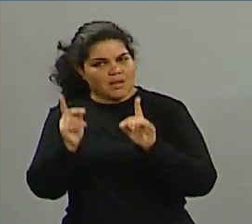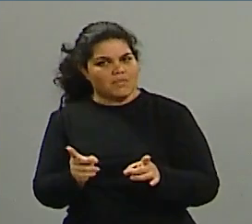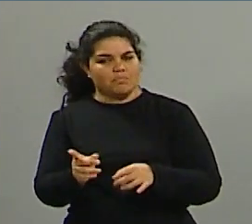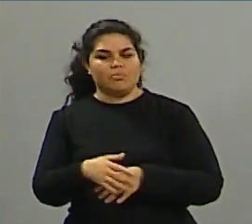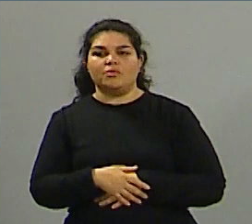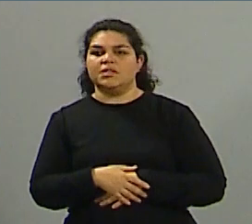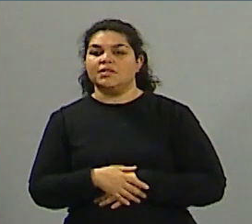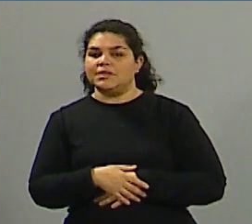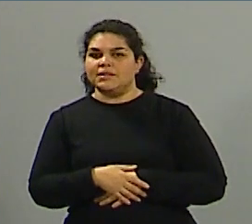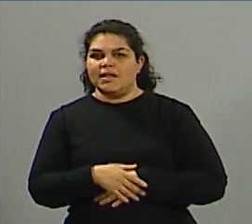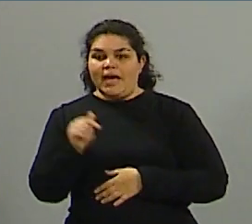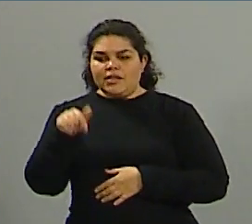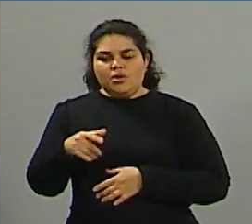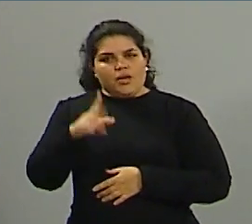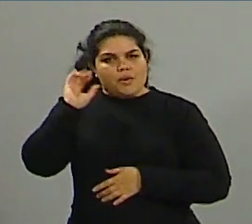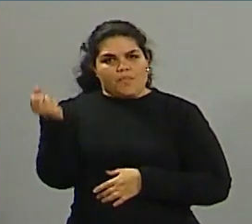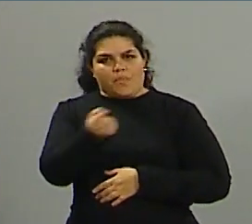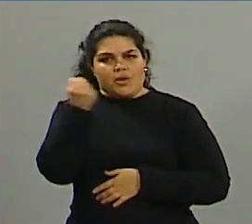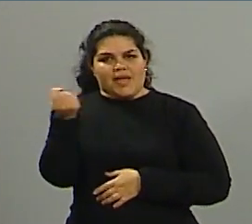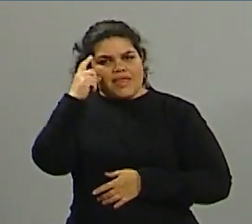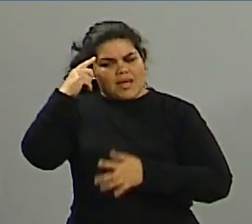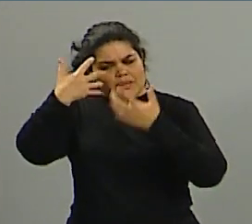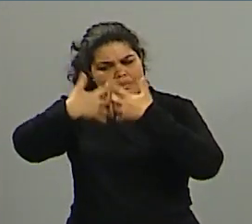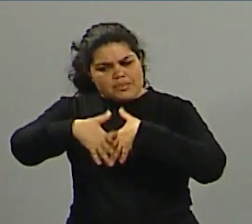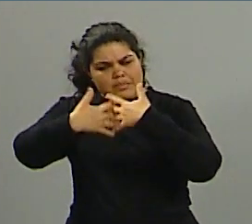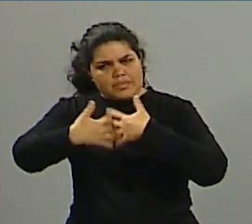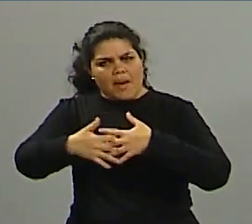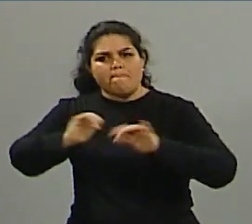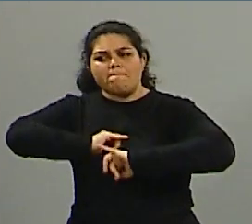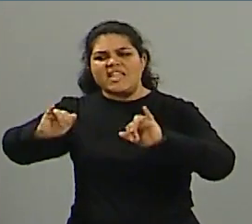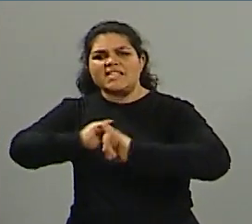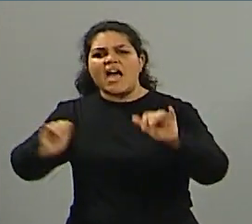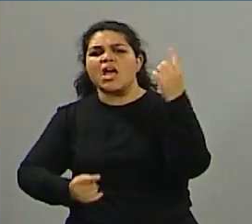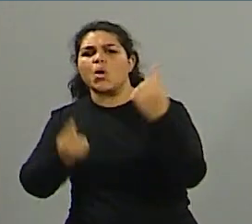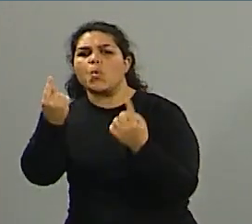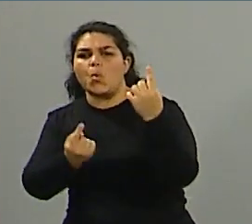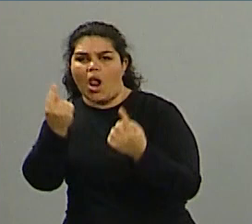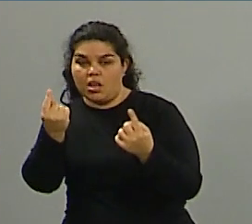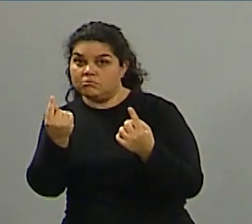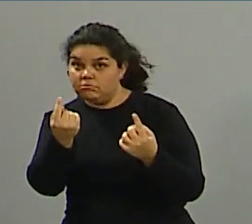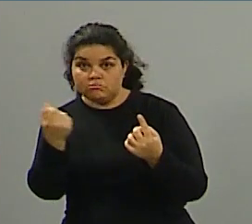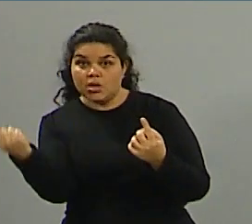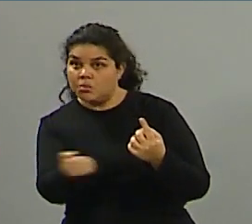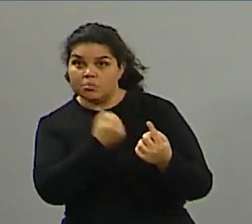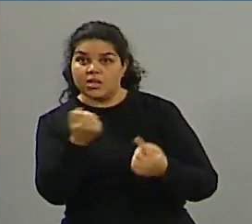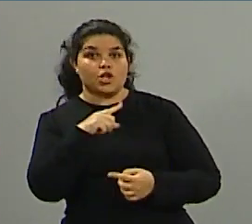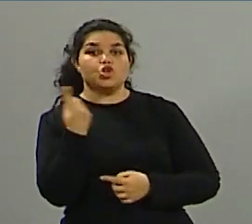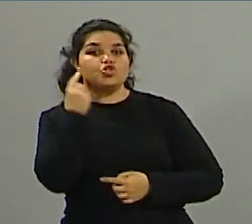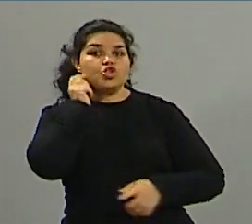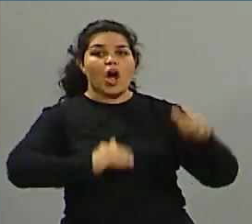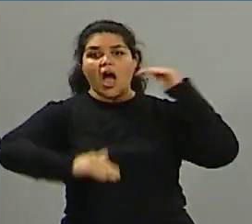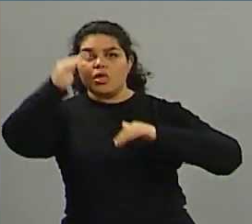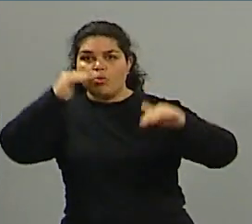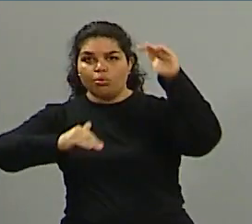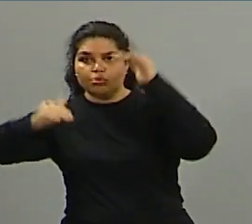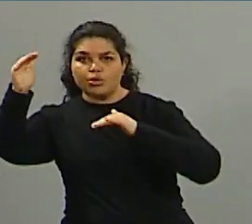con adolescentes, y la verdad que yo me encanta escucharlos, creo que tenemos que escuchar mucho más a los jóvenes y en